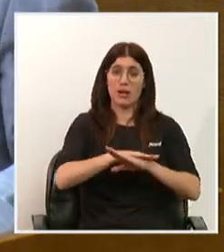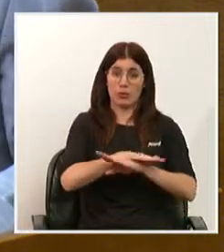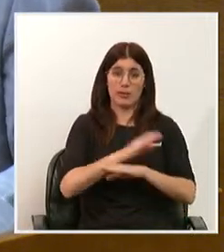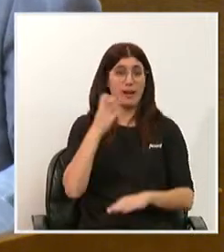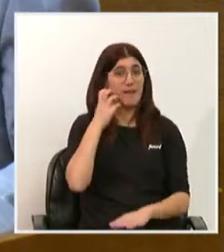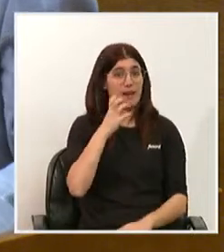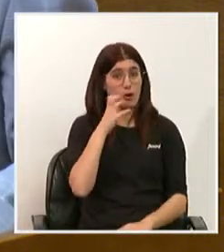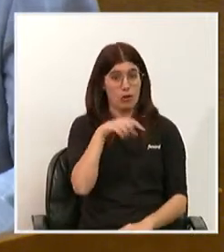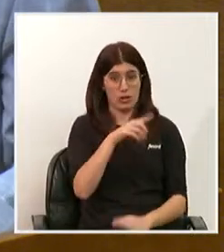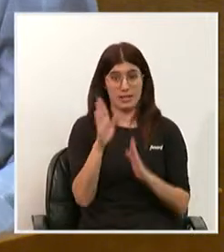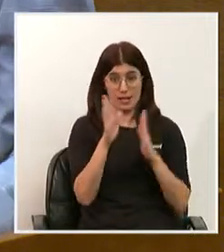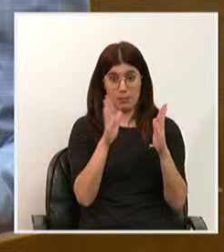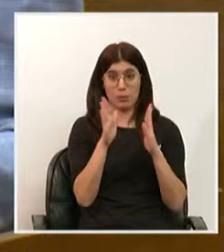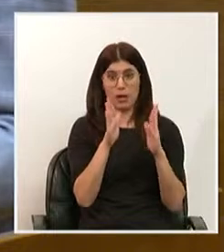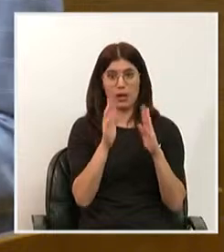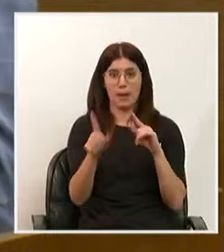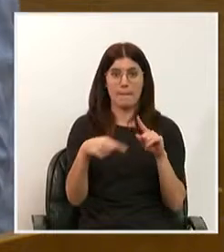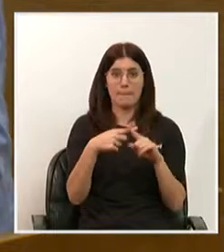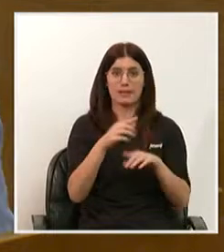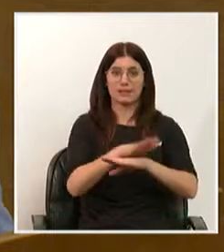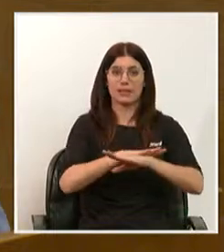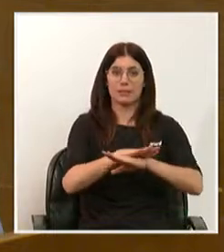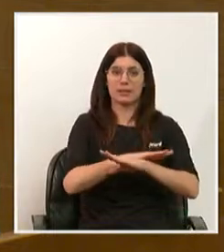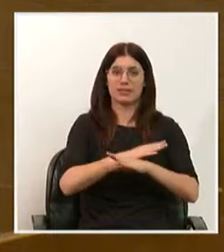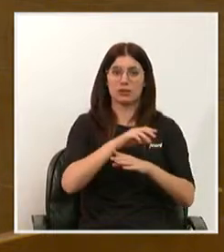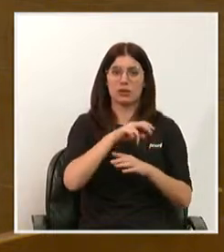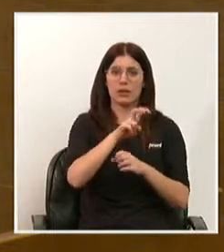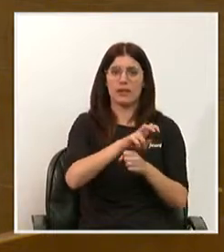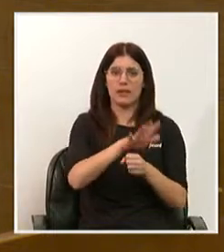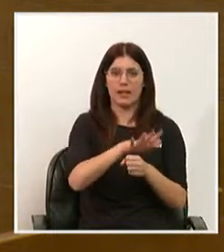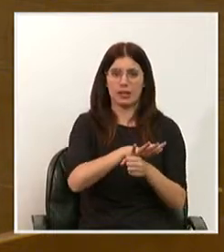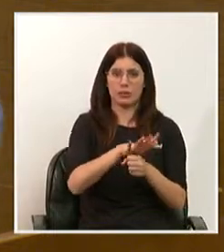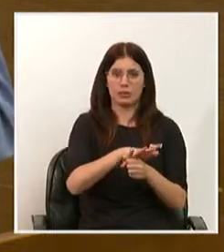rajoy y el ministro de agricultura era